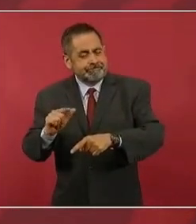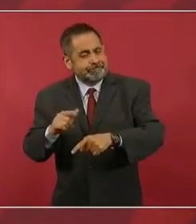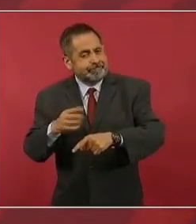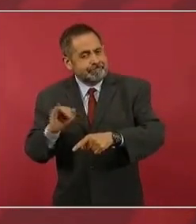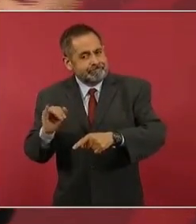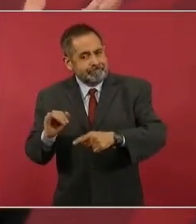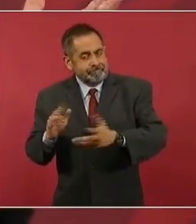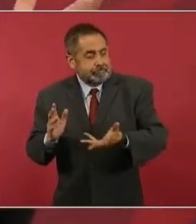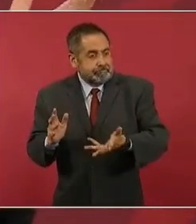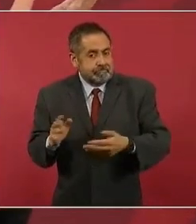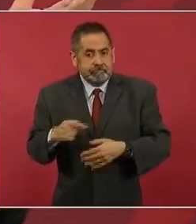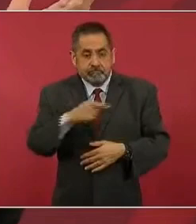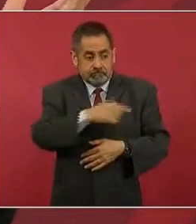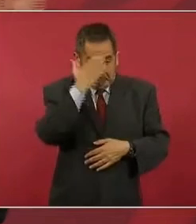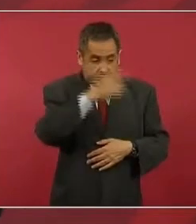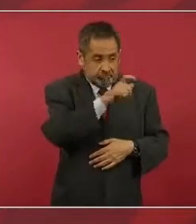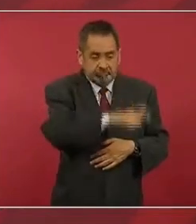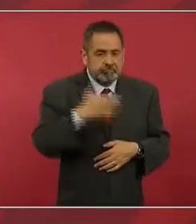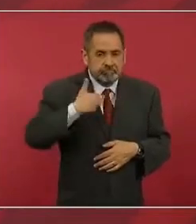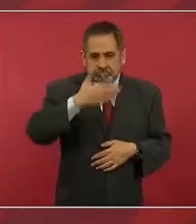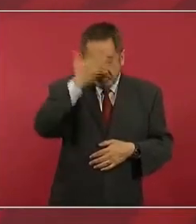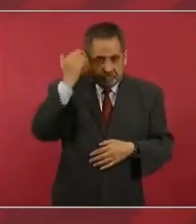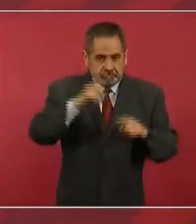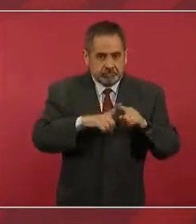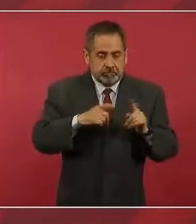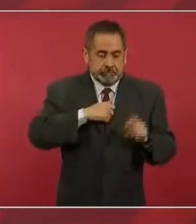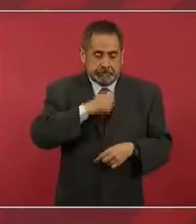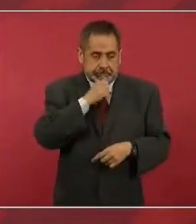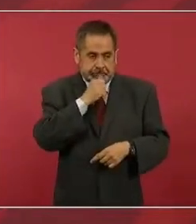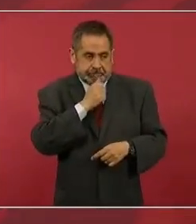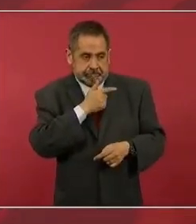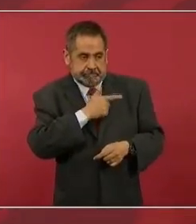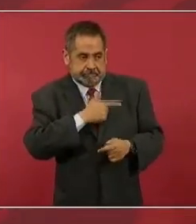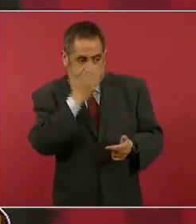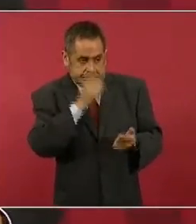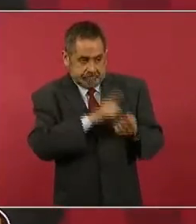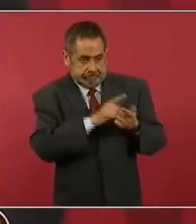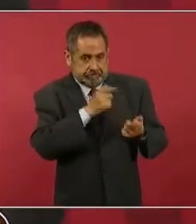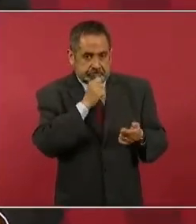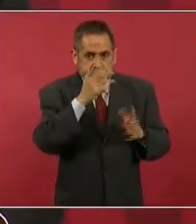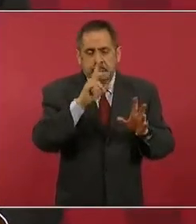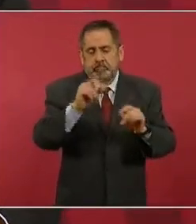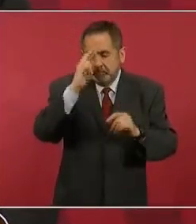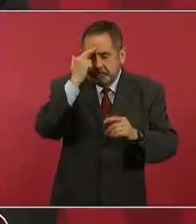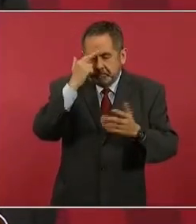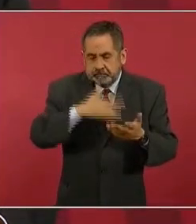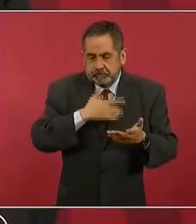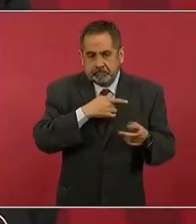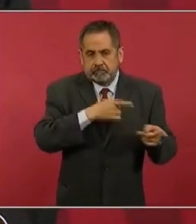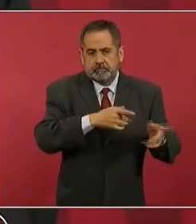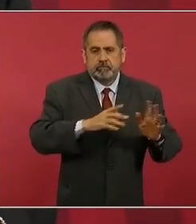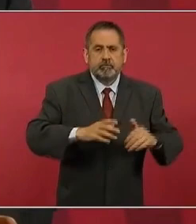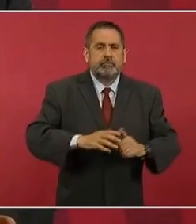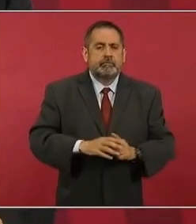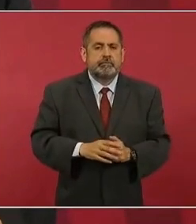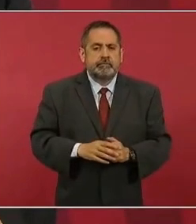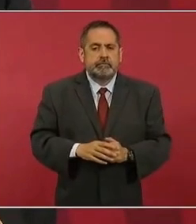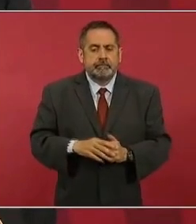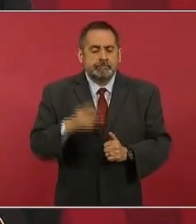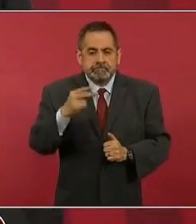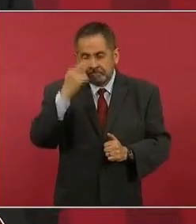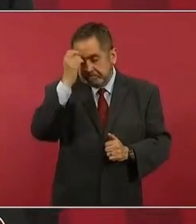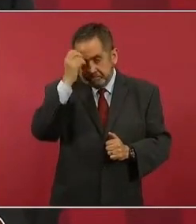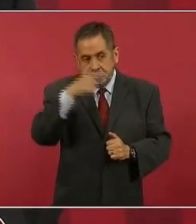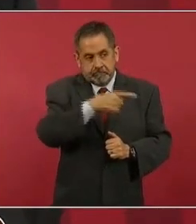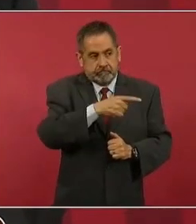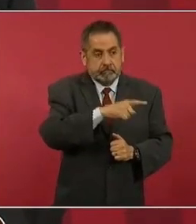que no sé quién es, o sea, no tengo el gusto de conocerlo, o al menos no recuerdo su nombre.